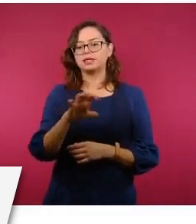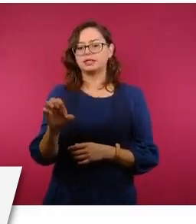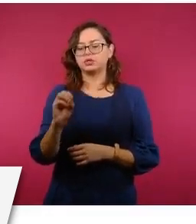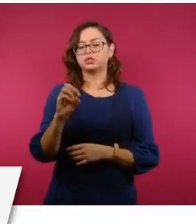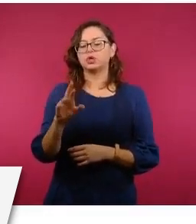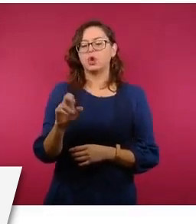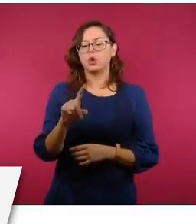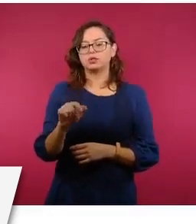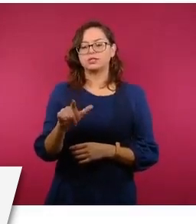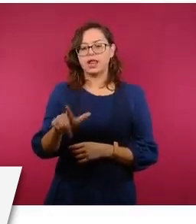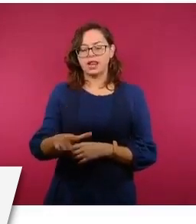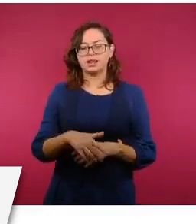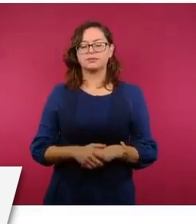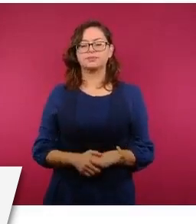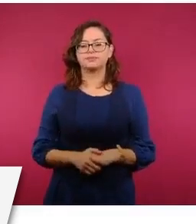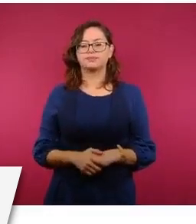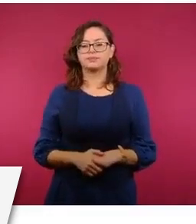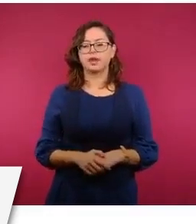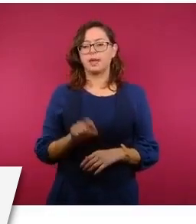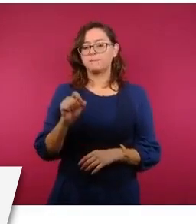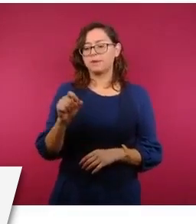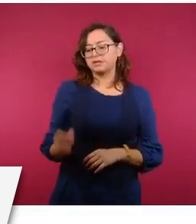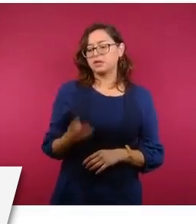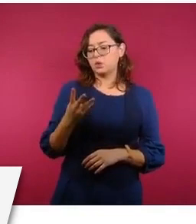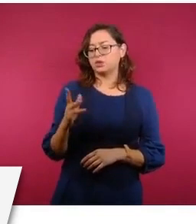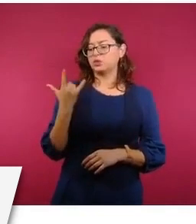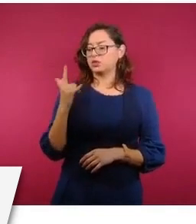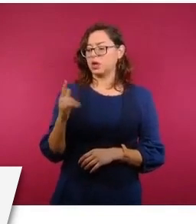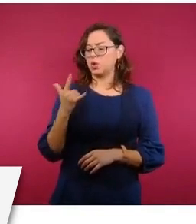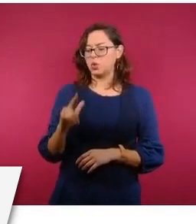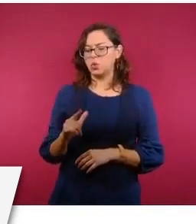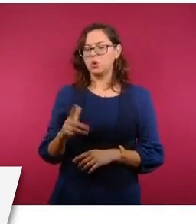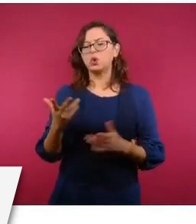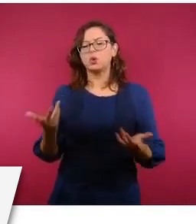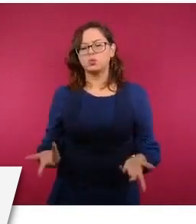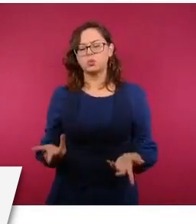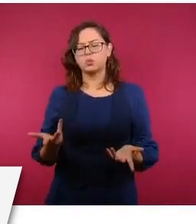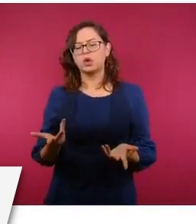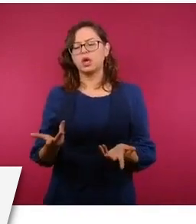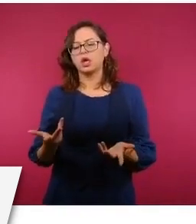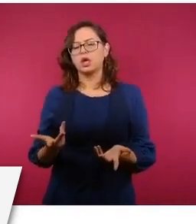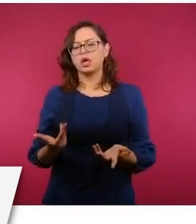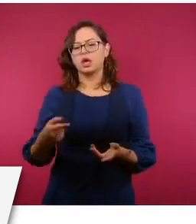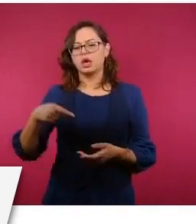vemos el corte del 24 de julio, la mezcla mexicana,